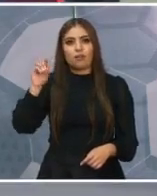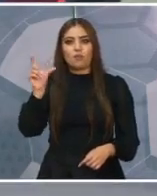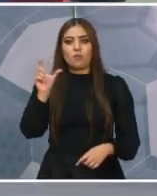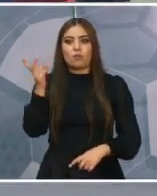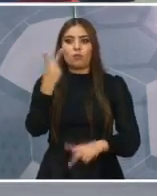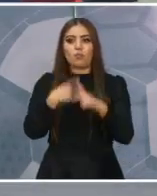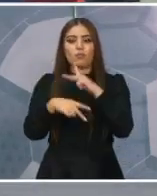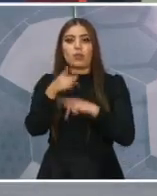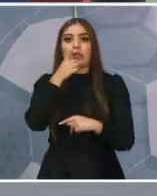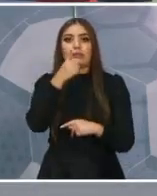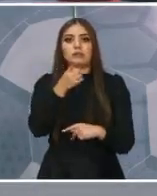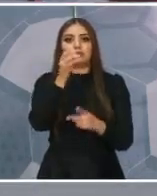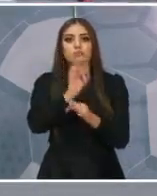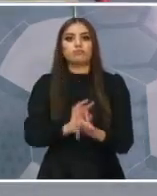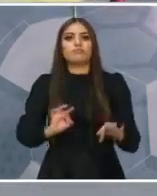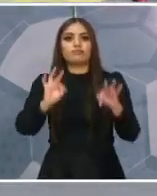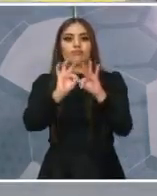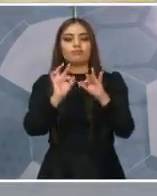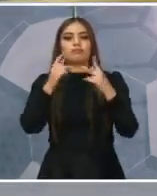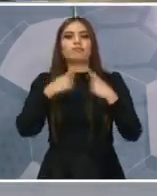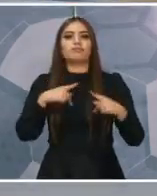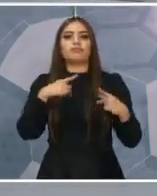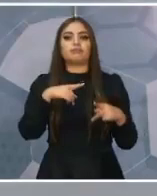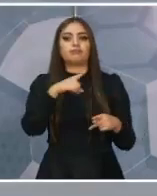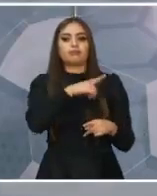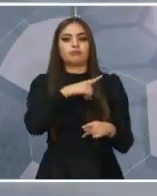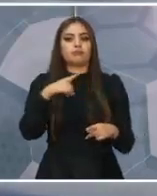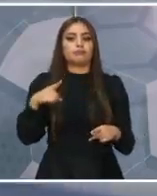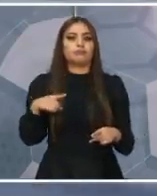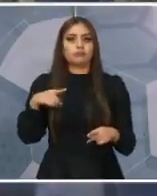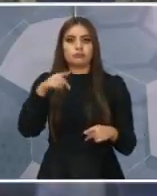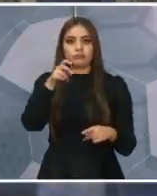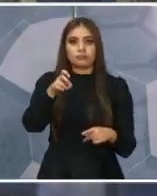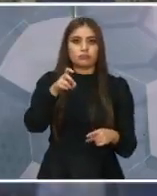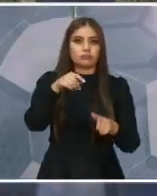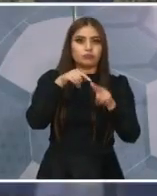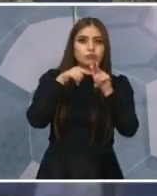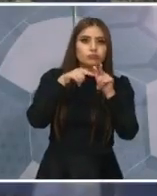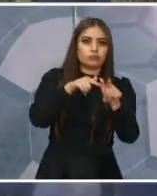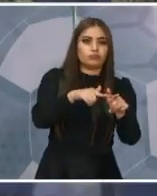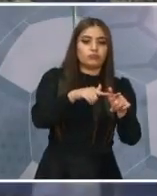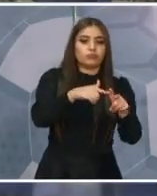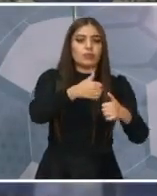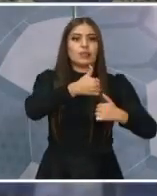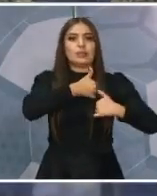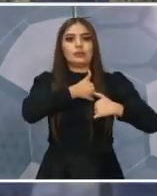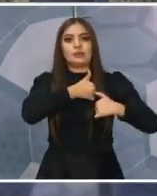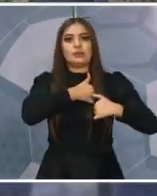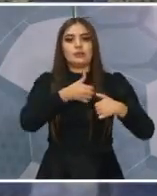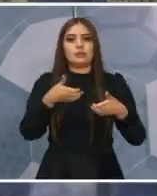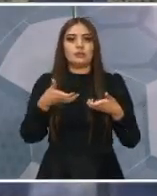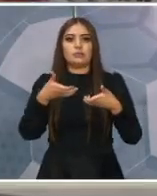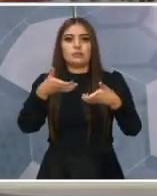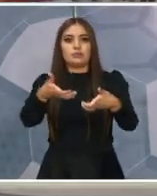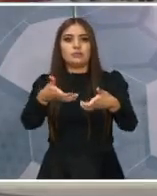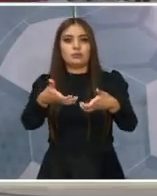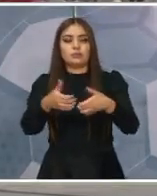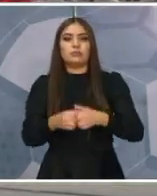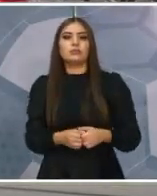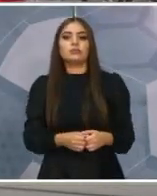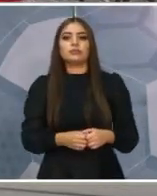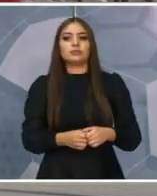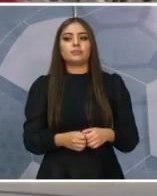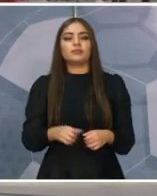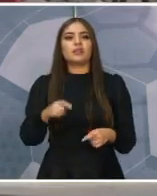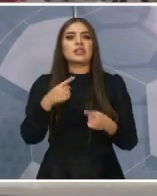gente se involucre en la decisión de mantener a la Marina y al Ejército Mexicano en las calles, ya que finalmente quien requiere la seguridad